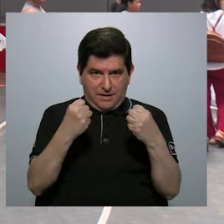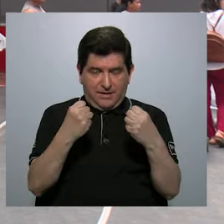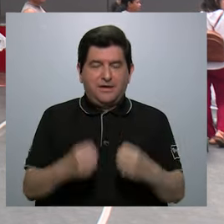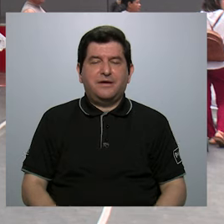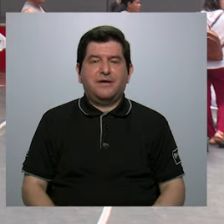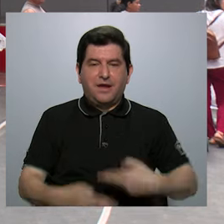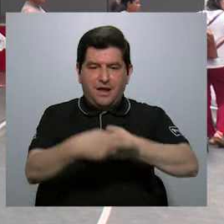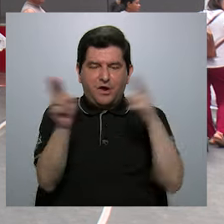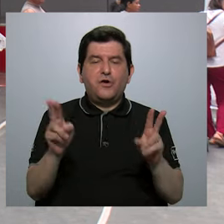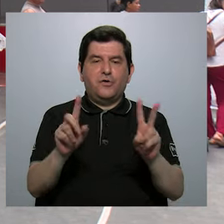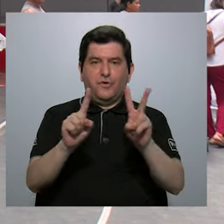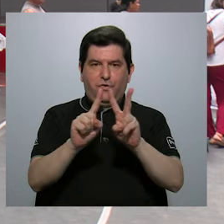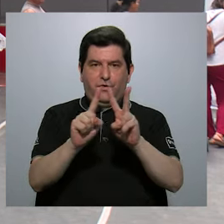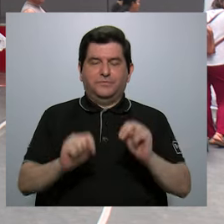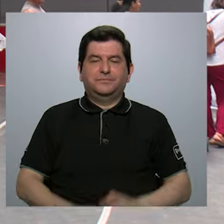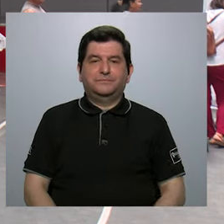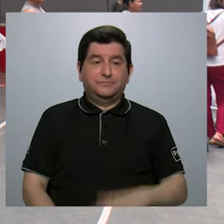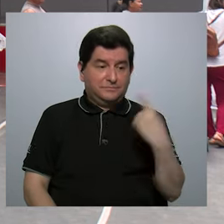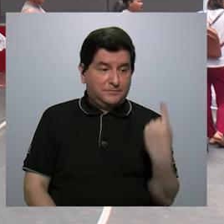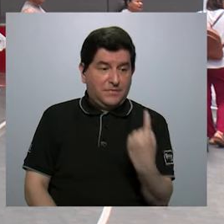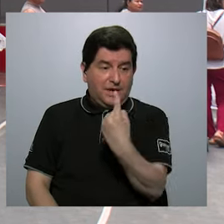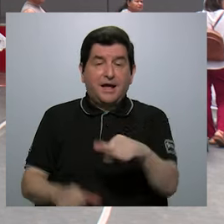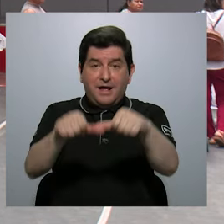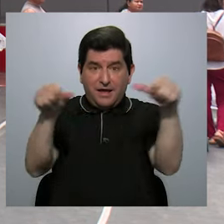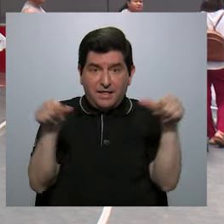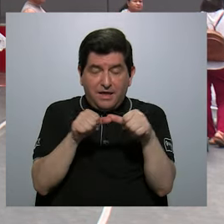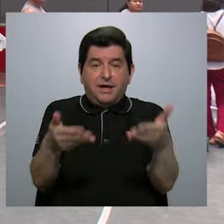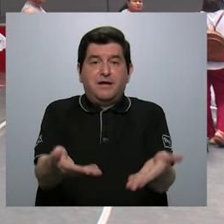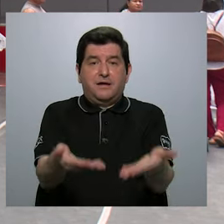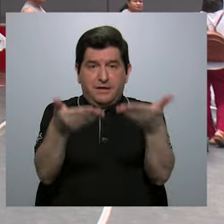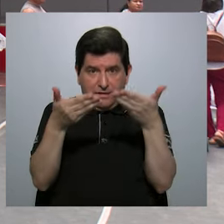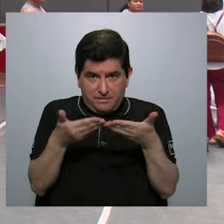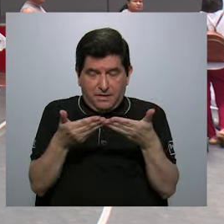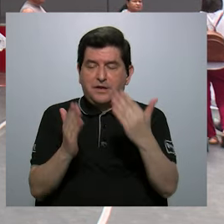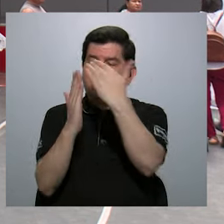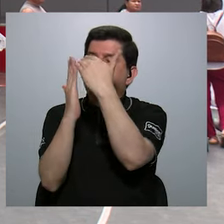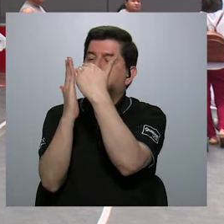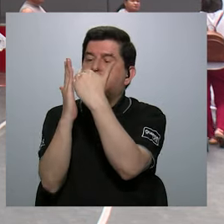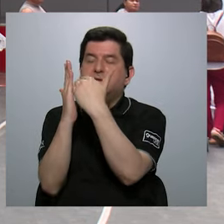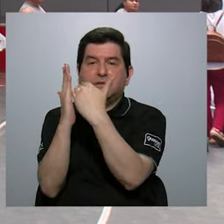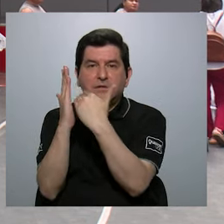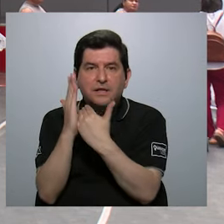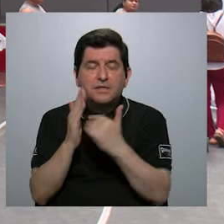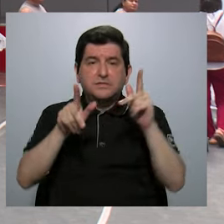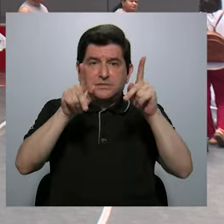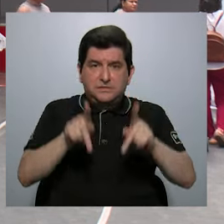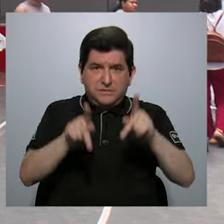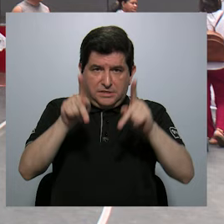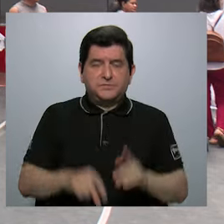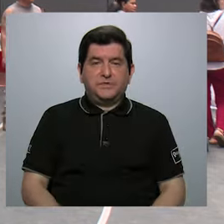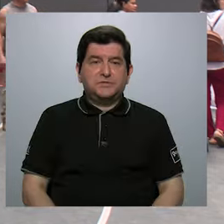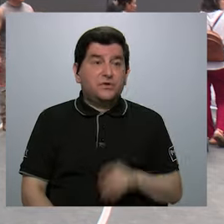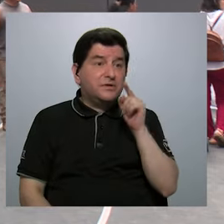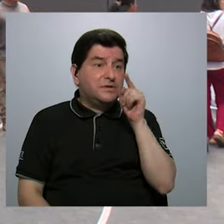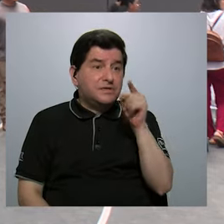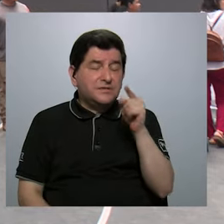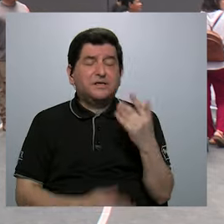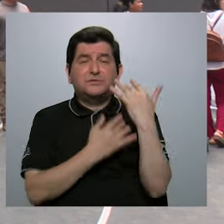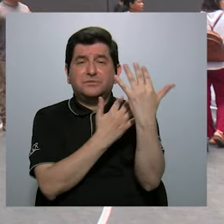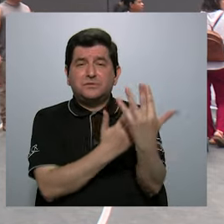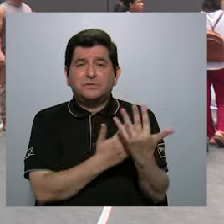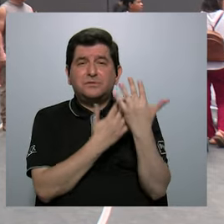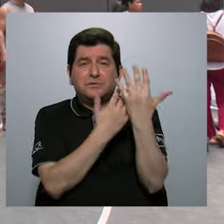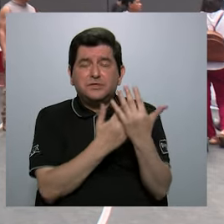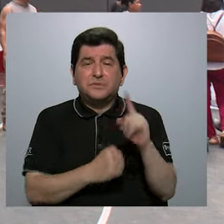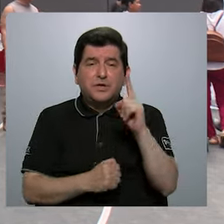la región de Nicoya. Cada una de estas áreas nos han brindado lo que son listas de pacientes que han estado esperando